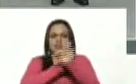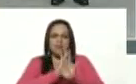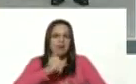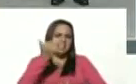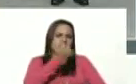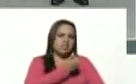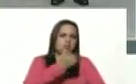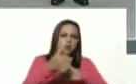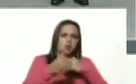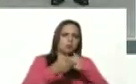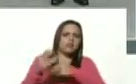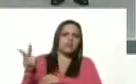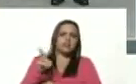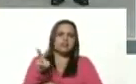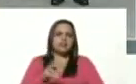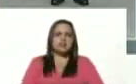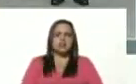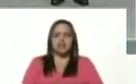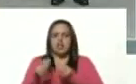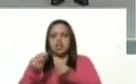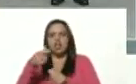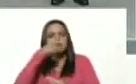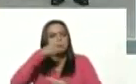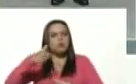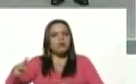contra Venezuela. Y cómo el pueblo,